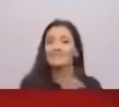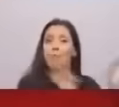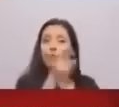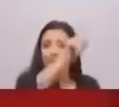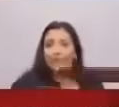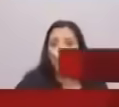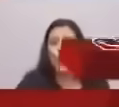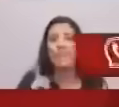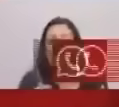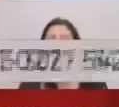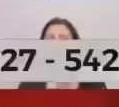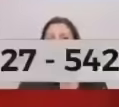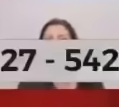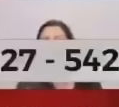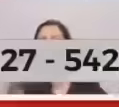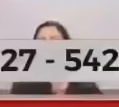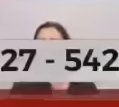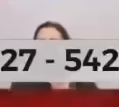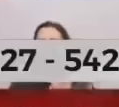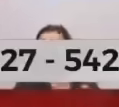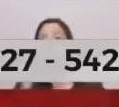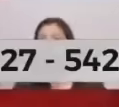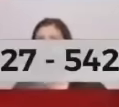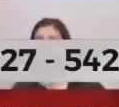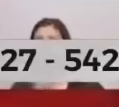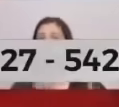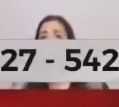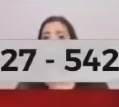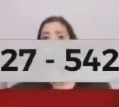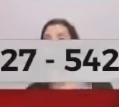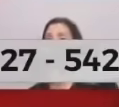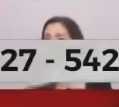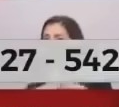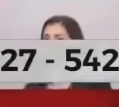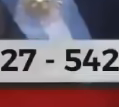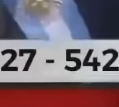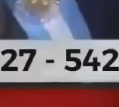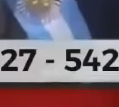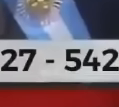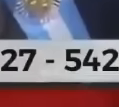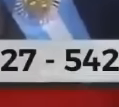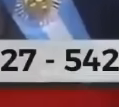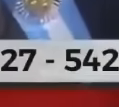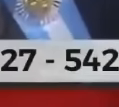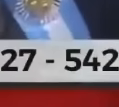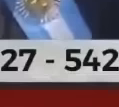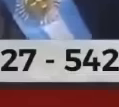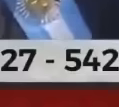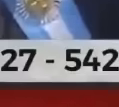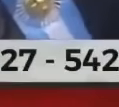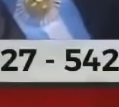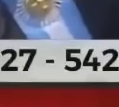están y cuáles no están trabajando Y aquel funcionario que no de información va a ser multado eso Para pasarle información nada más de los